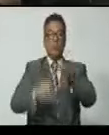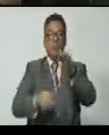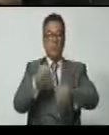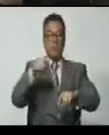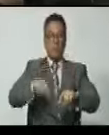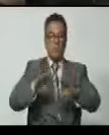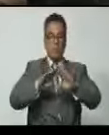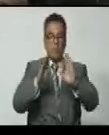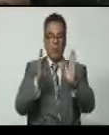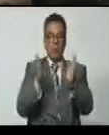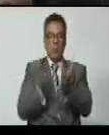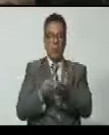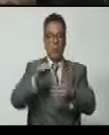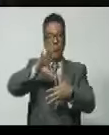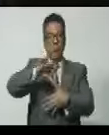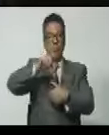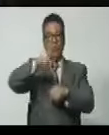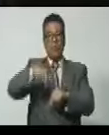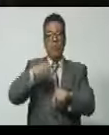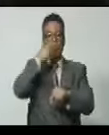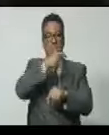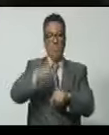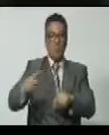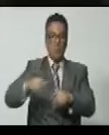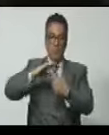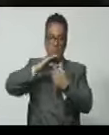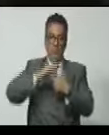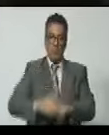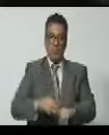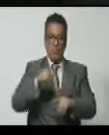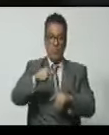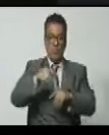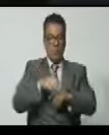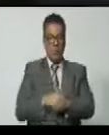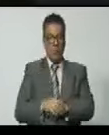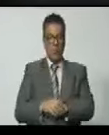en este mundo, en Latinoamérica y de los pueblos oprimidos